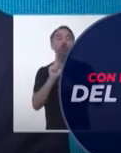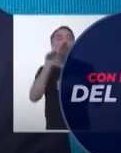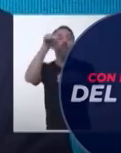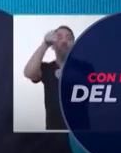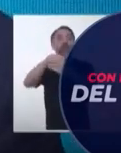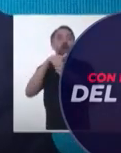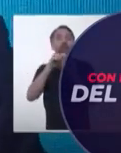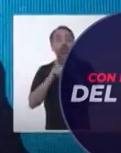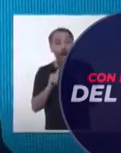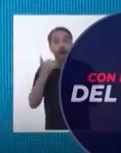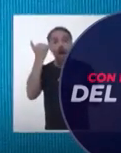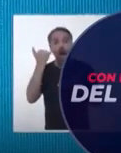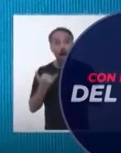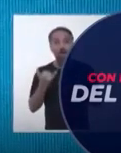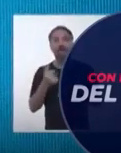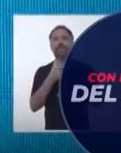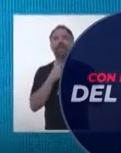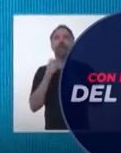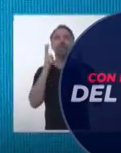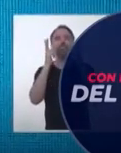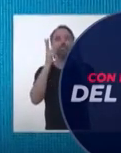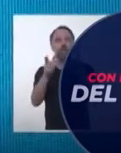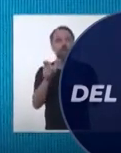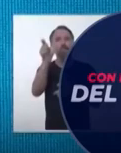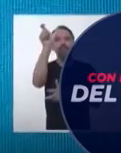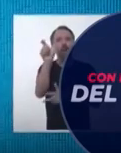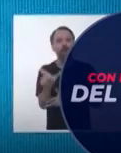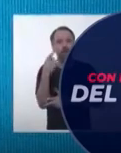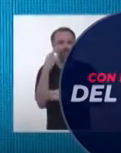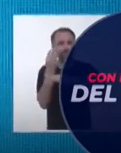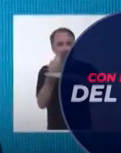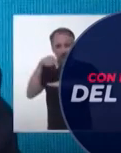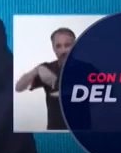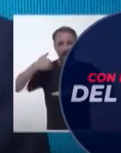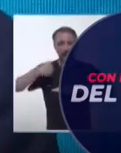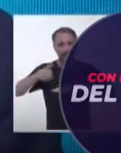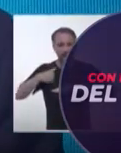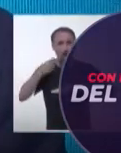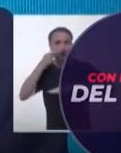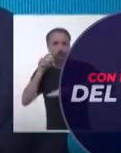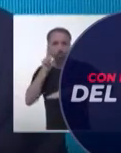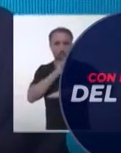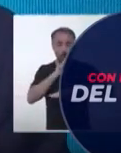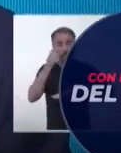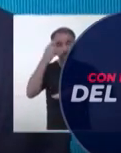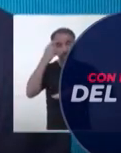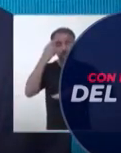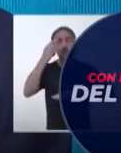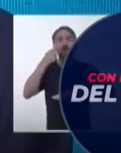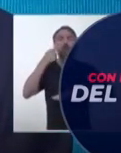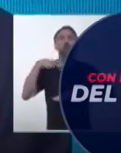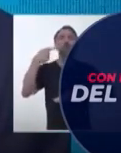años, y la capacidad de reconstruir esa cadena de mando al interior de los gobernadores y los intendentes, digamos, en lo cual claramente